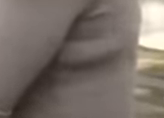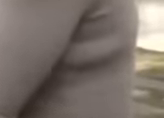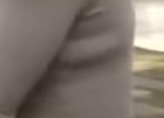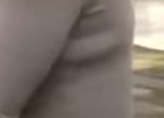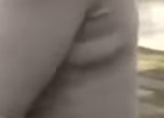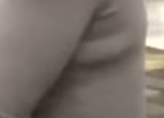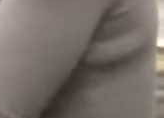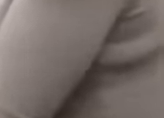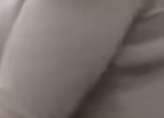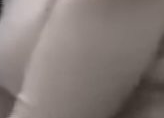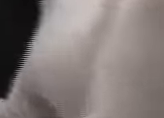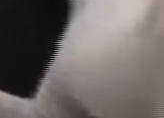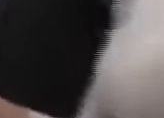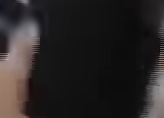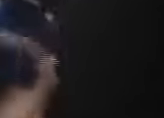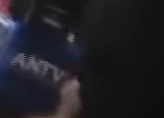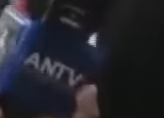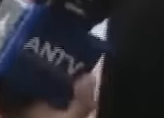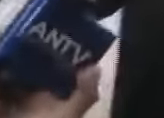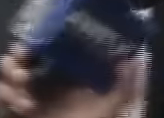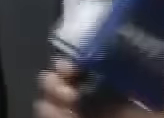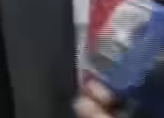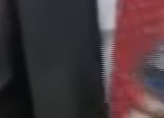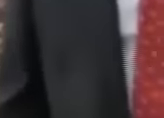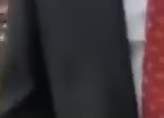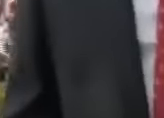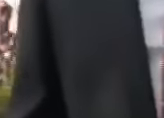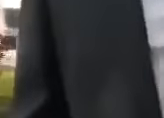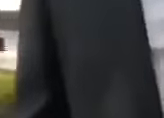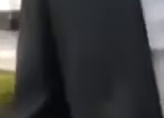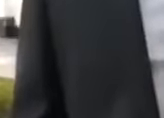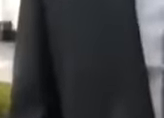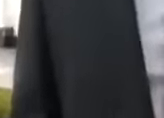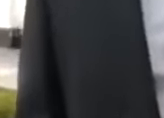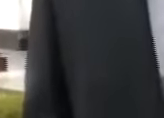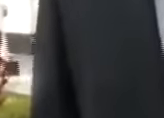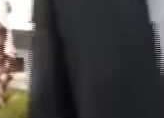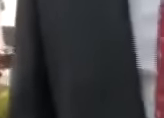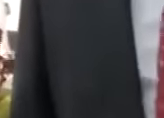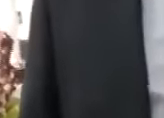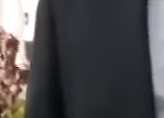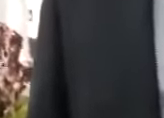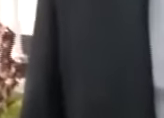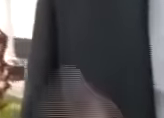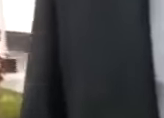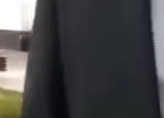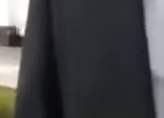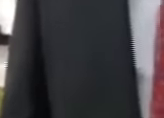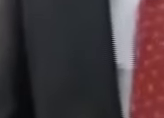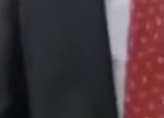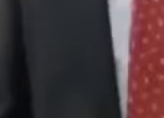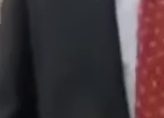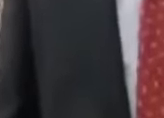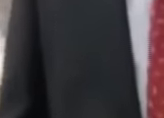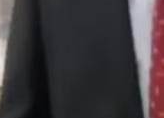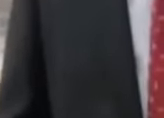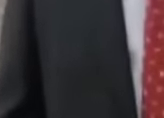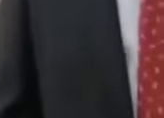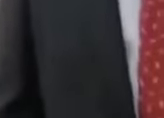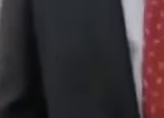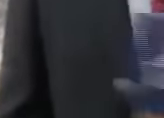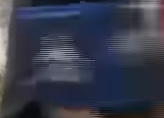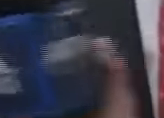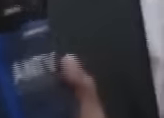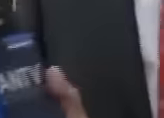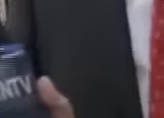imponiéndole sanciones a los pueblos, que apostamos a la soberanía toda vez que habíamos visto que no te están dando resultados. Pero queremos escucharlo nuevamente de